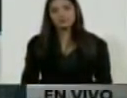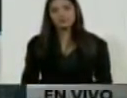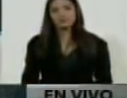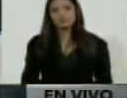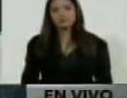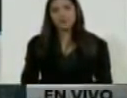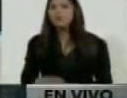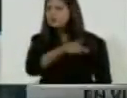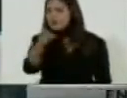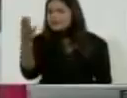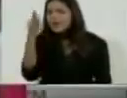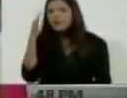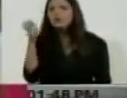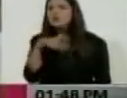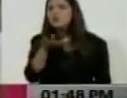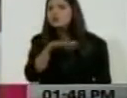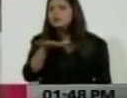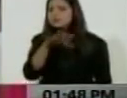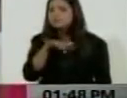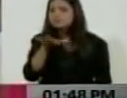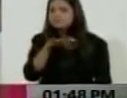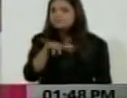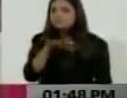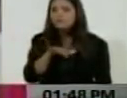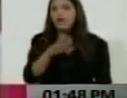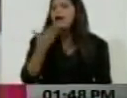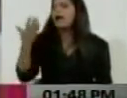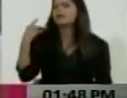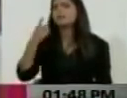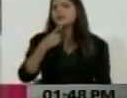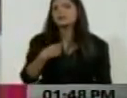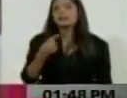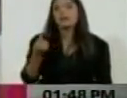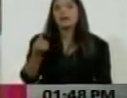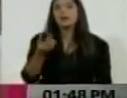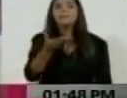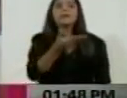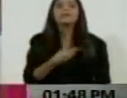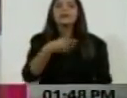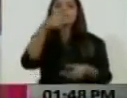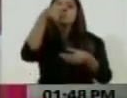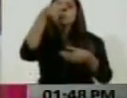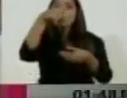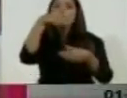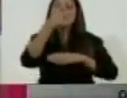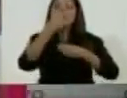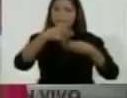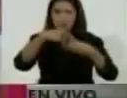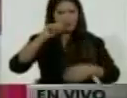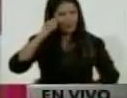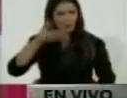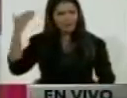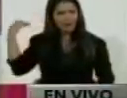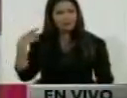¿Quieren saber dónde está? Antes decía que me caiga una gotica petrolera. ¿Se acuerdan?